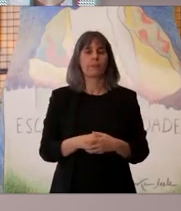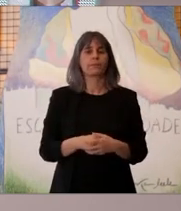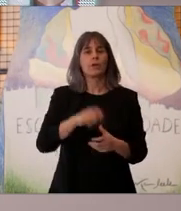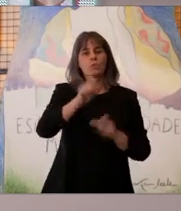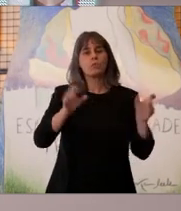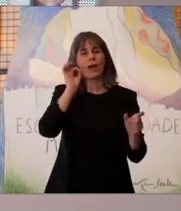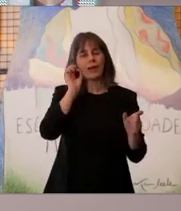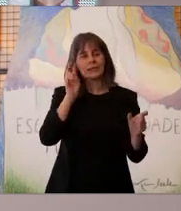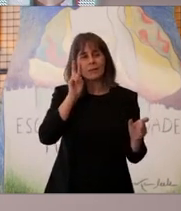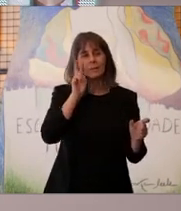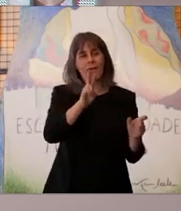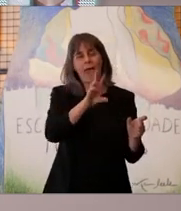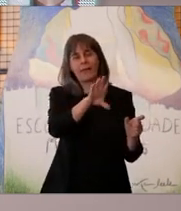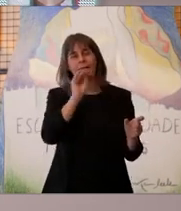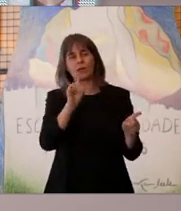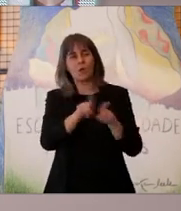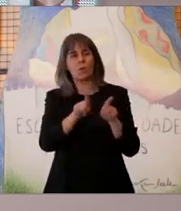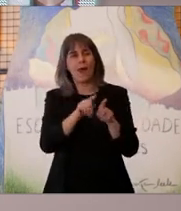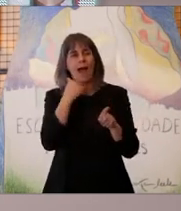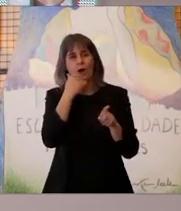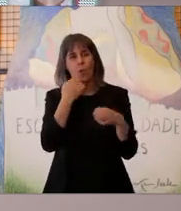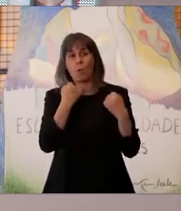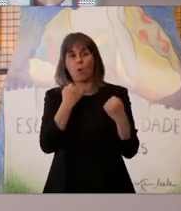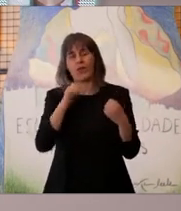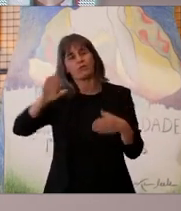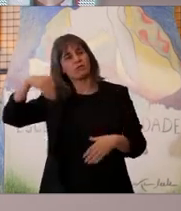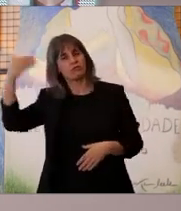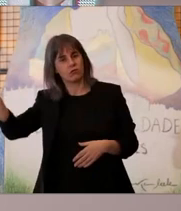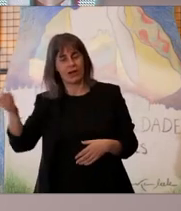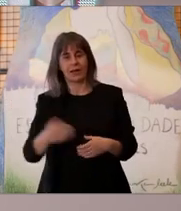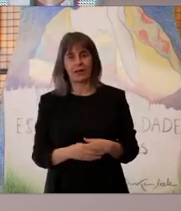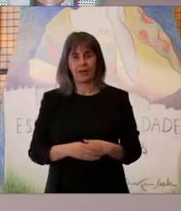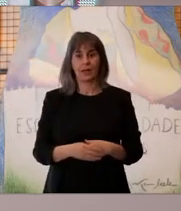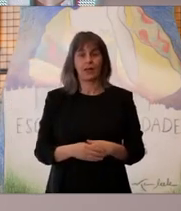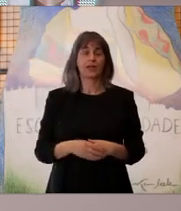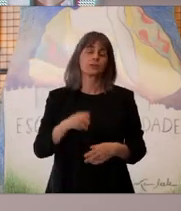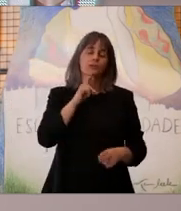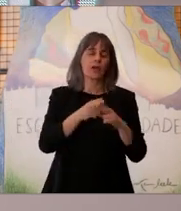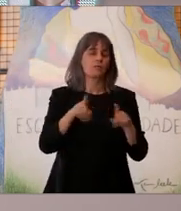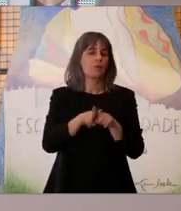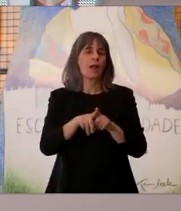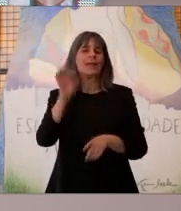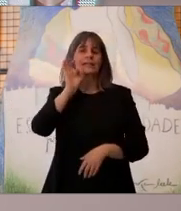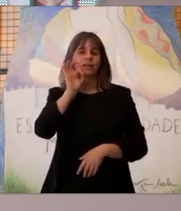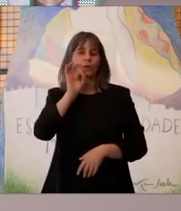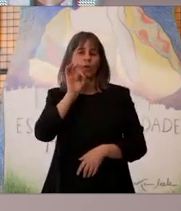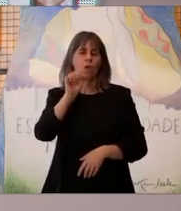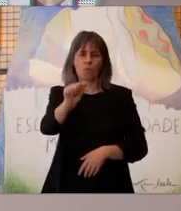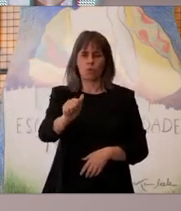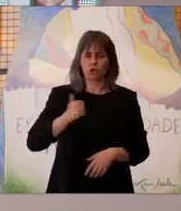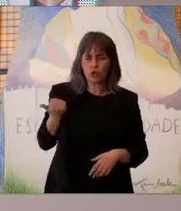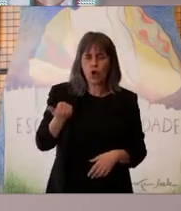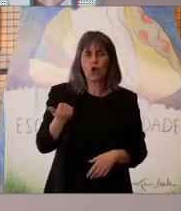percibidas como elementos ajenos al poder esto que decimos del síndrome de la impostora de intrusas